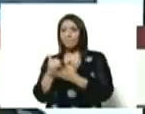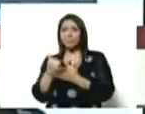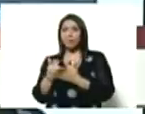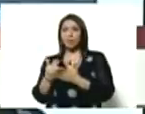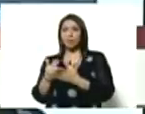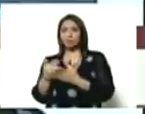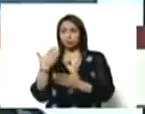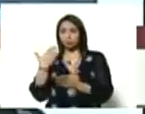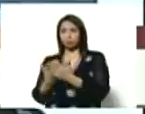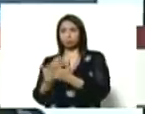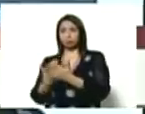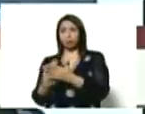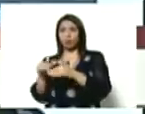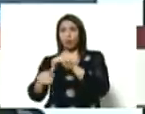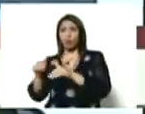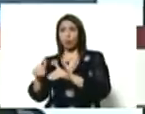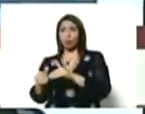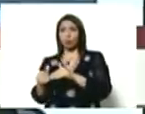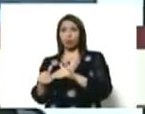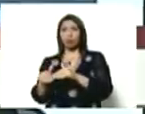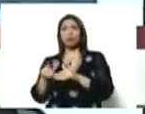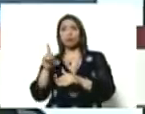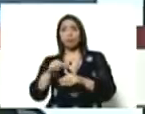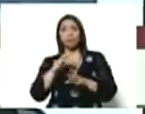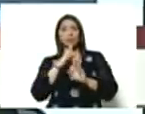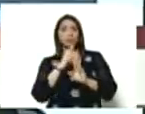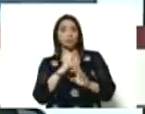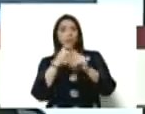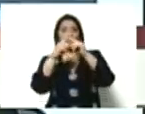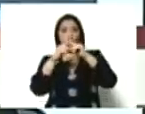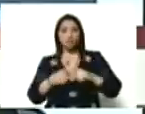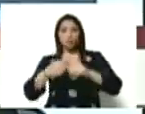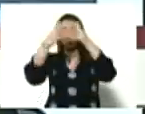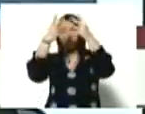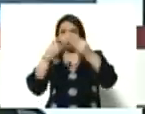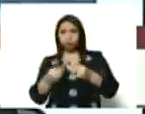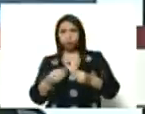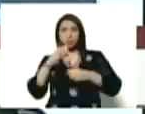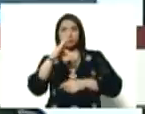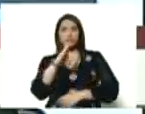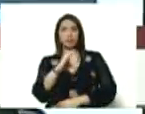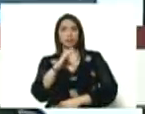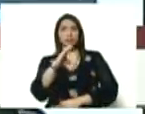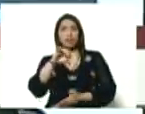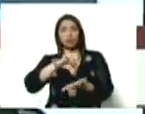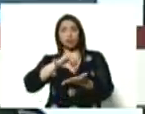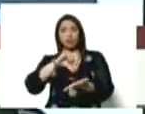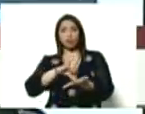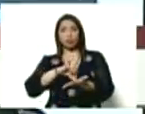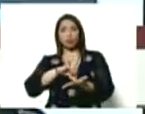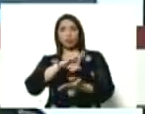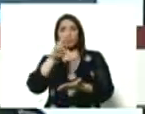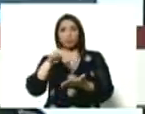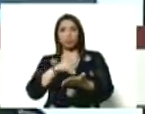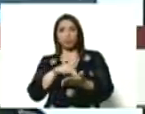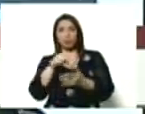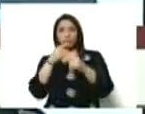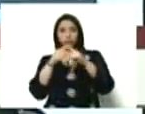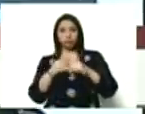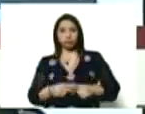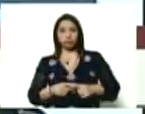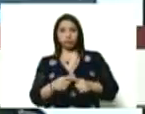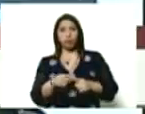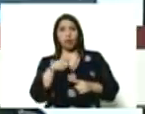y contra los resultados totalizados en el Centro Nacional de Totalización. Con esa auditoría, las organizaciones